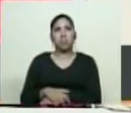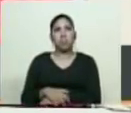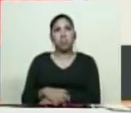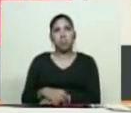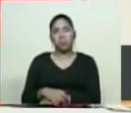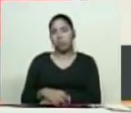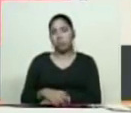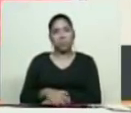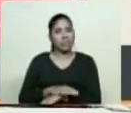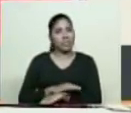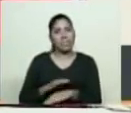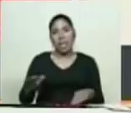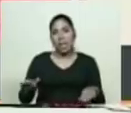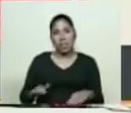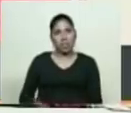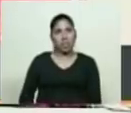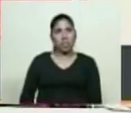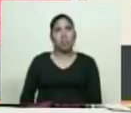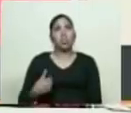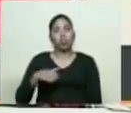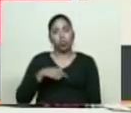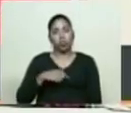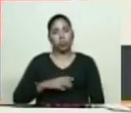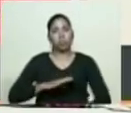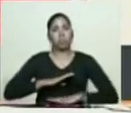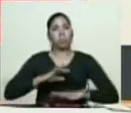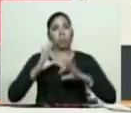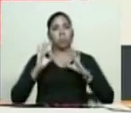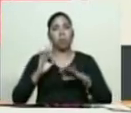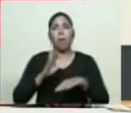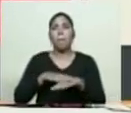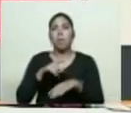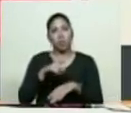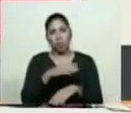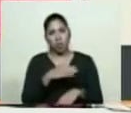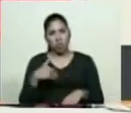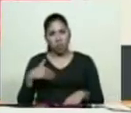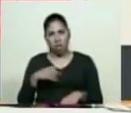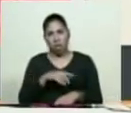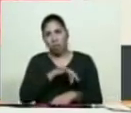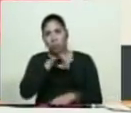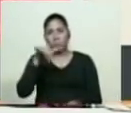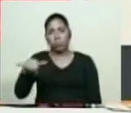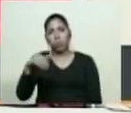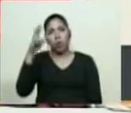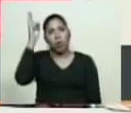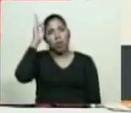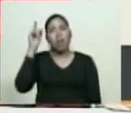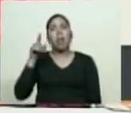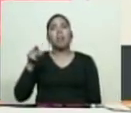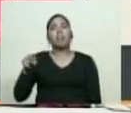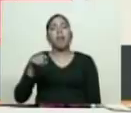No. Nosotros tenemos dignidad. ¿Por qué no quieren que vaya Nicolás? Creo que es un tema de miedo.